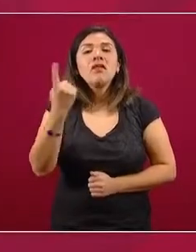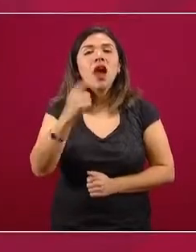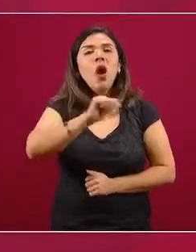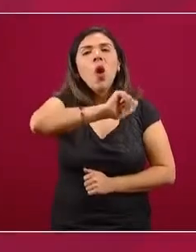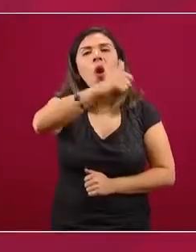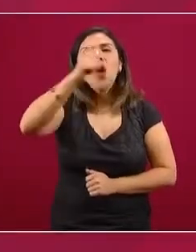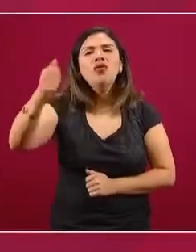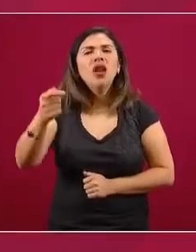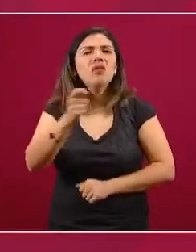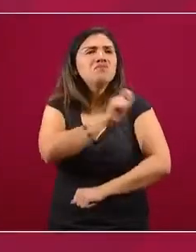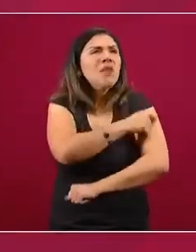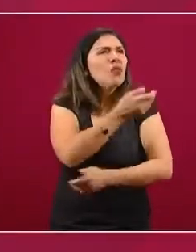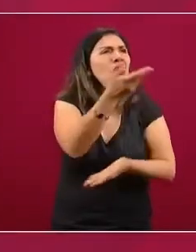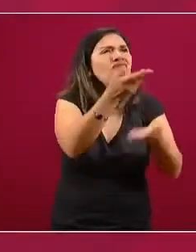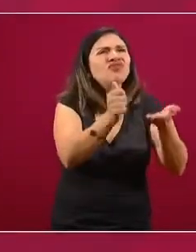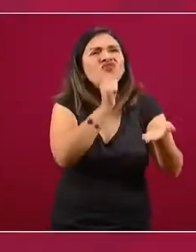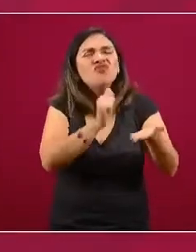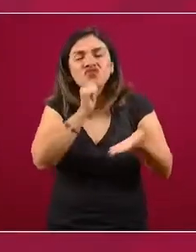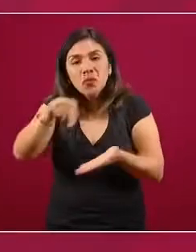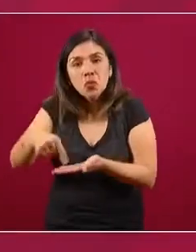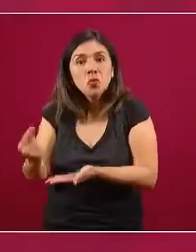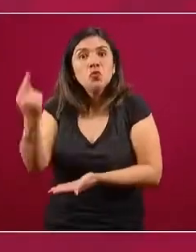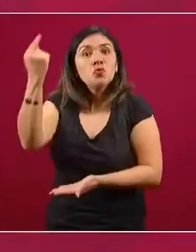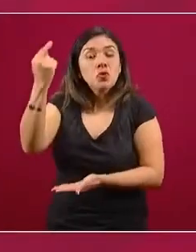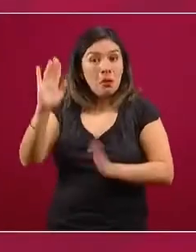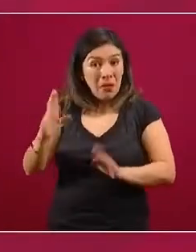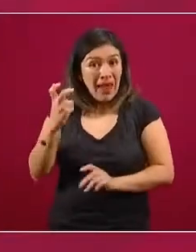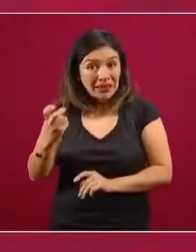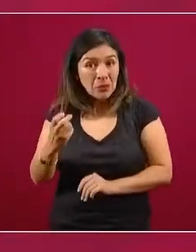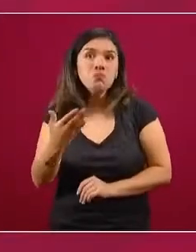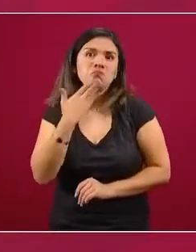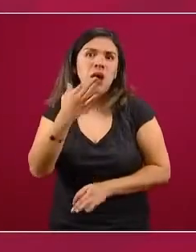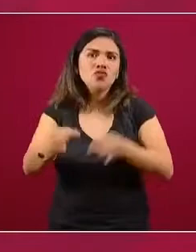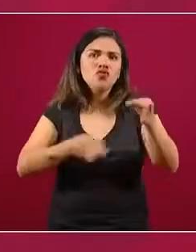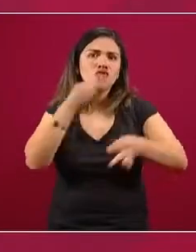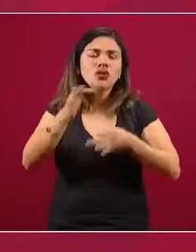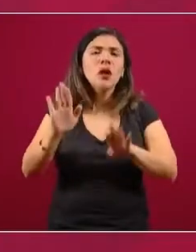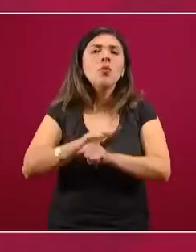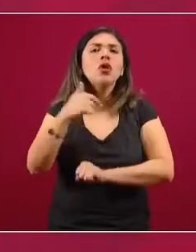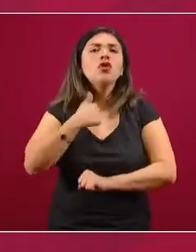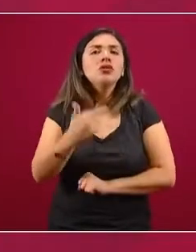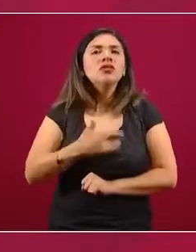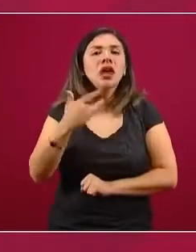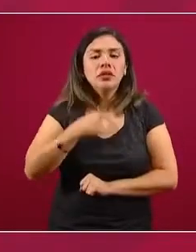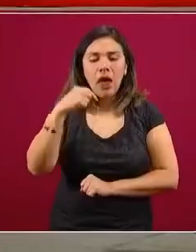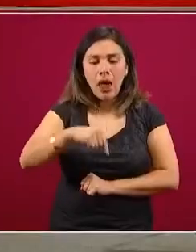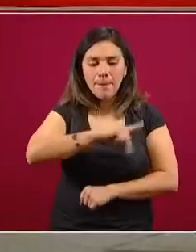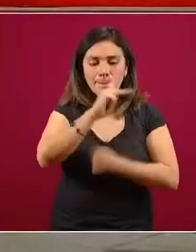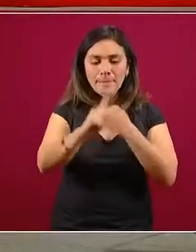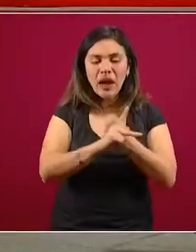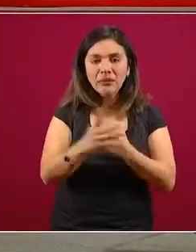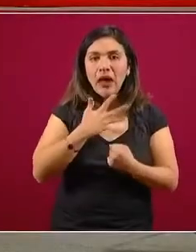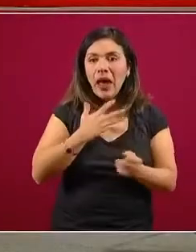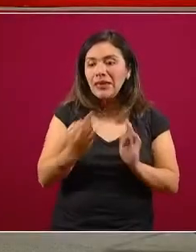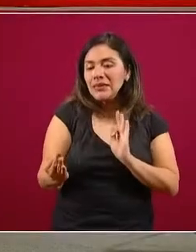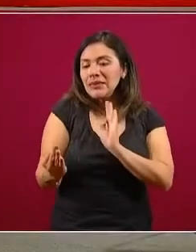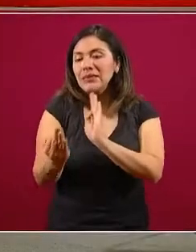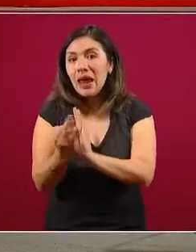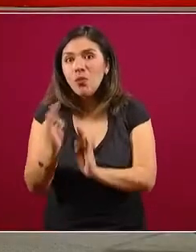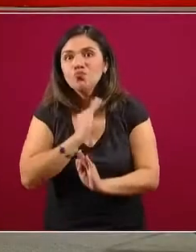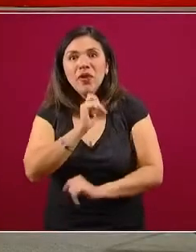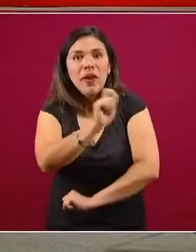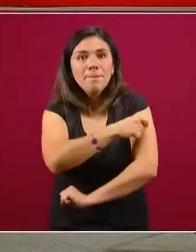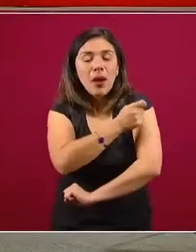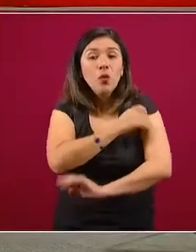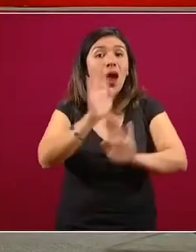las demás candidatas. Esto es positivo porque nos acerca a el tener el recurso. Sin